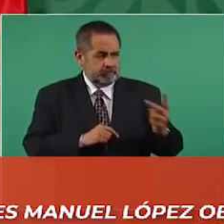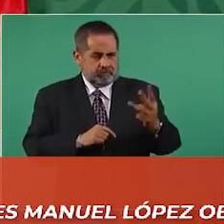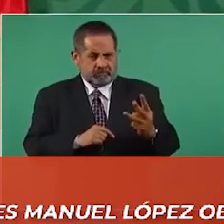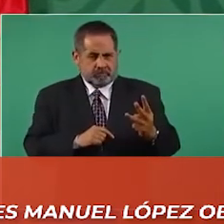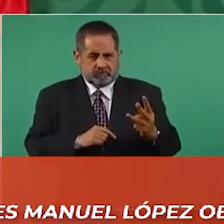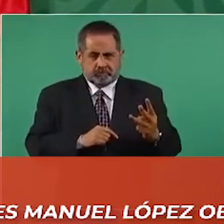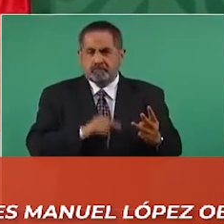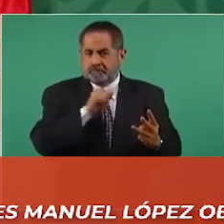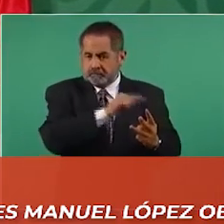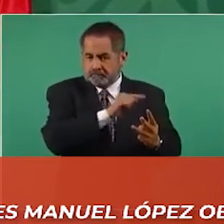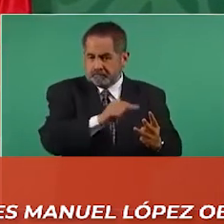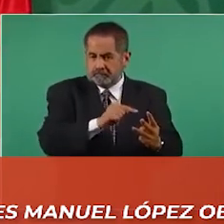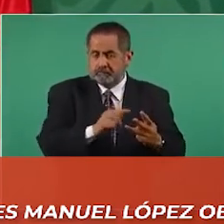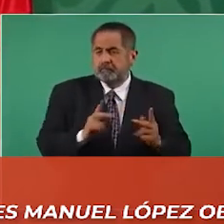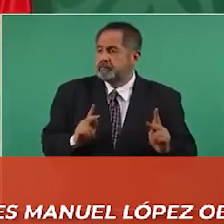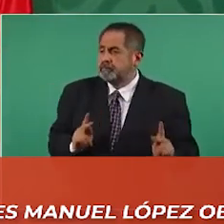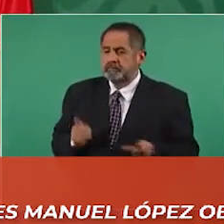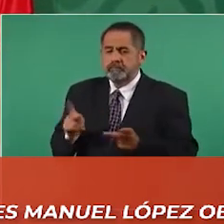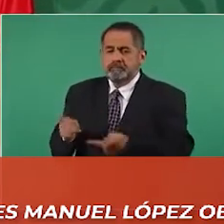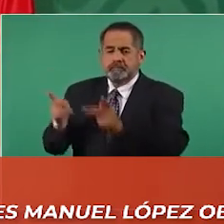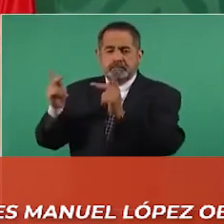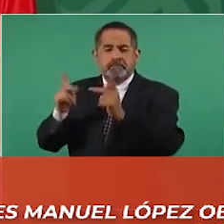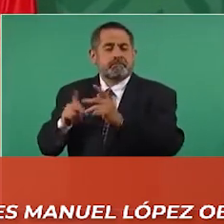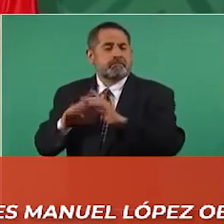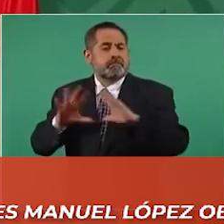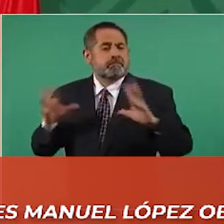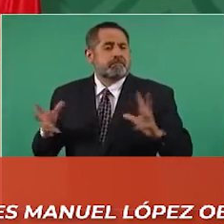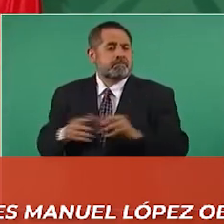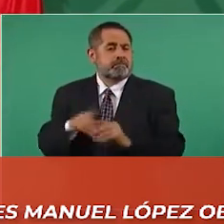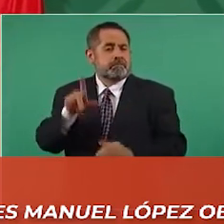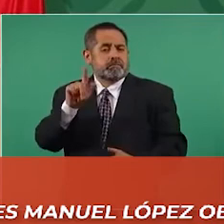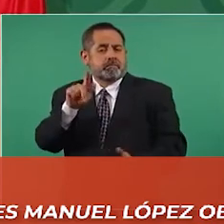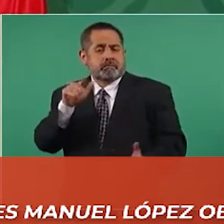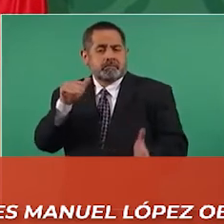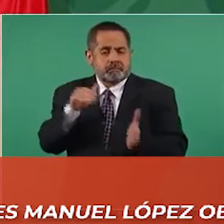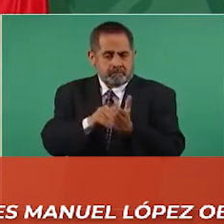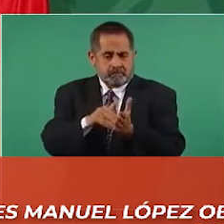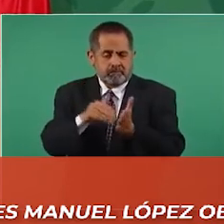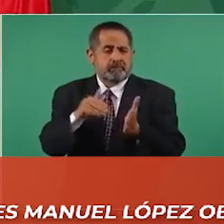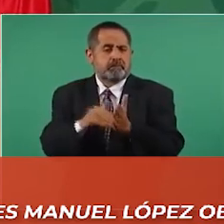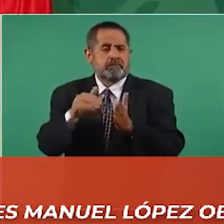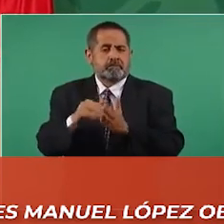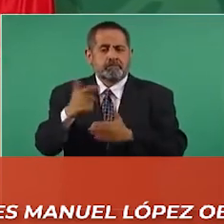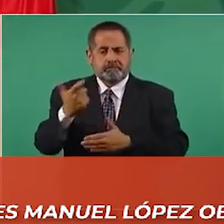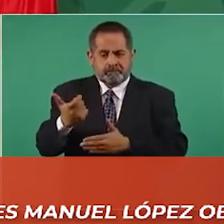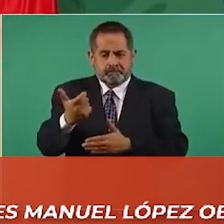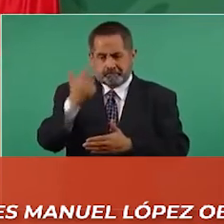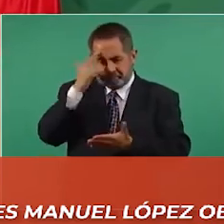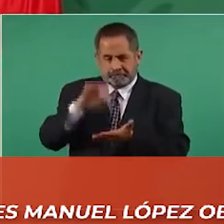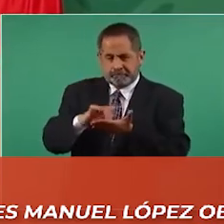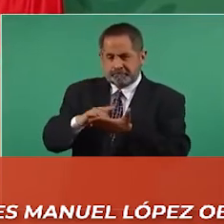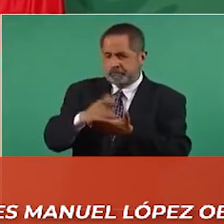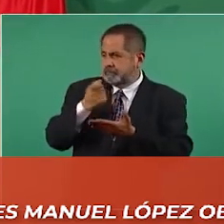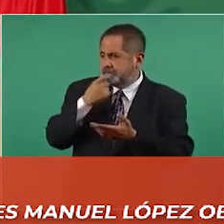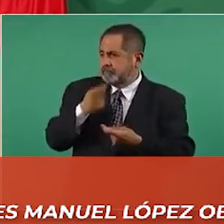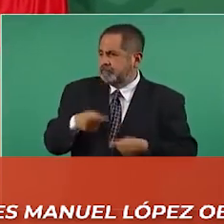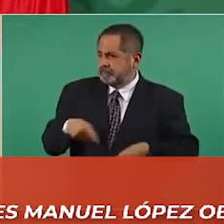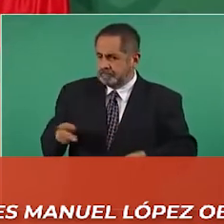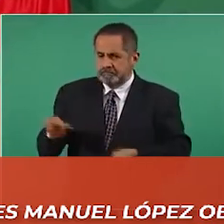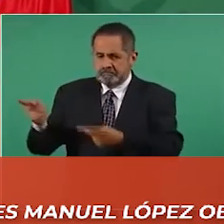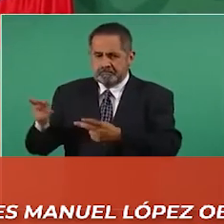que vendían 70 mil millones de pesos de medicinas.